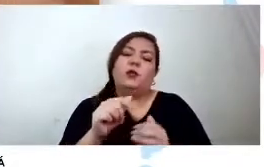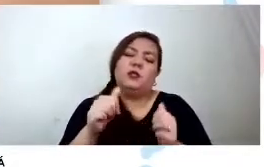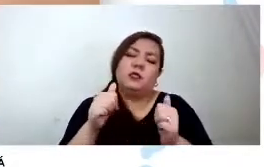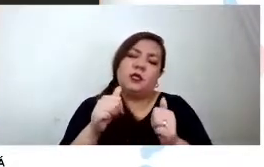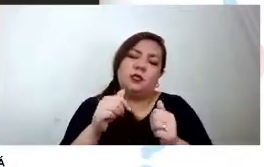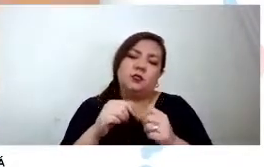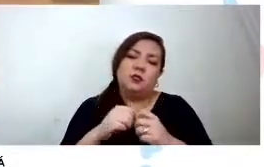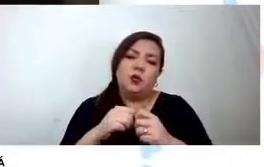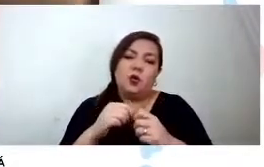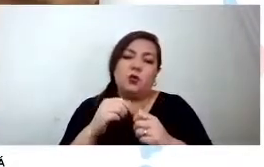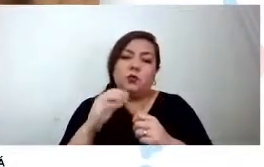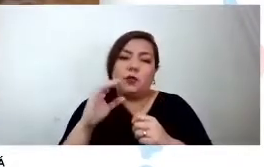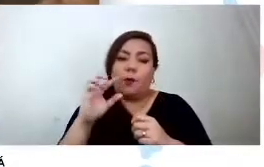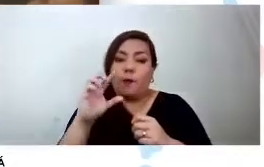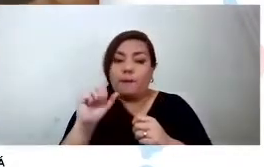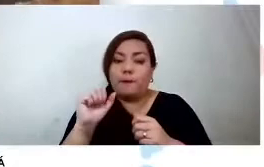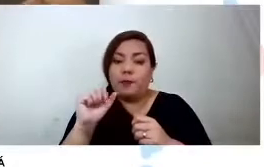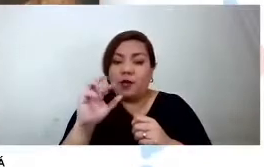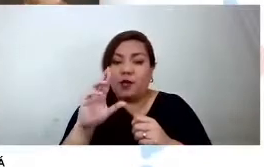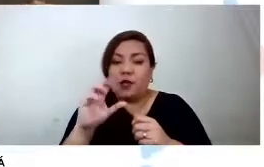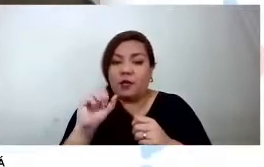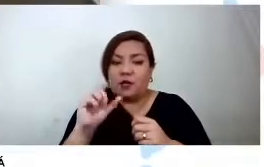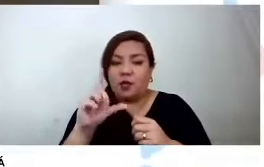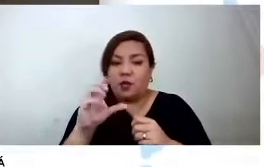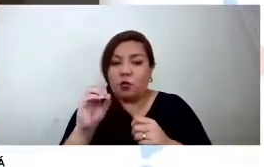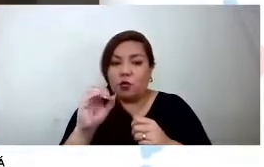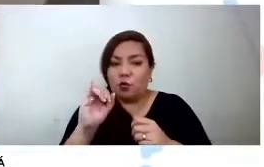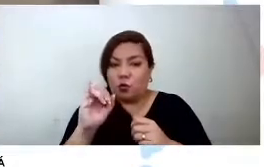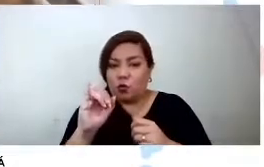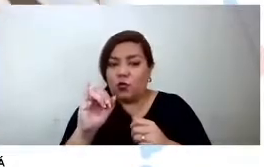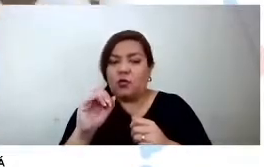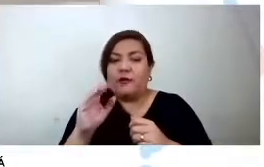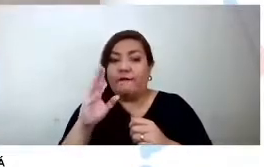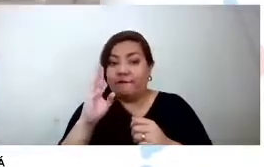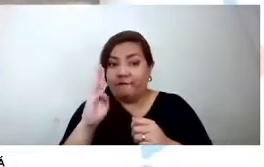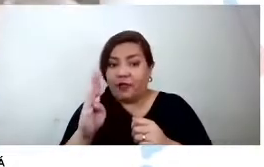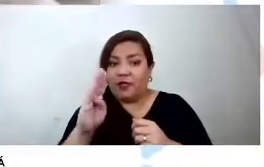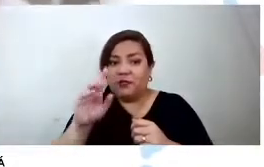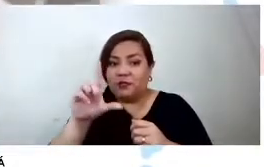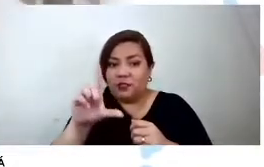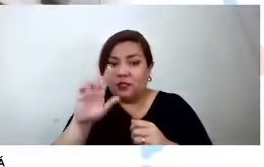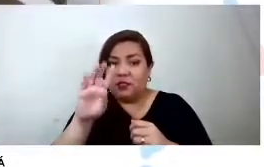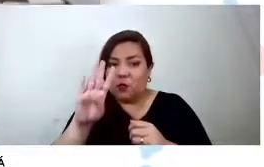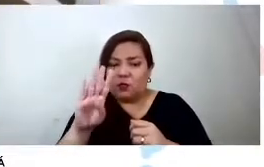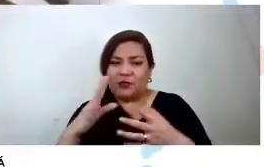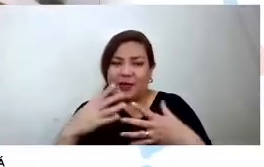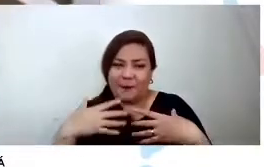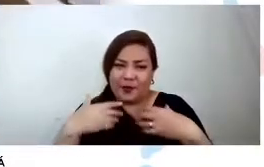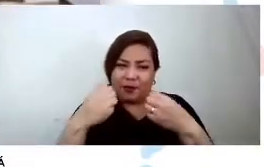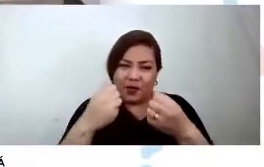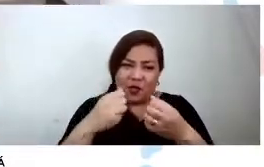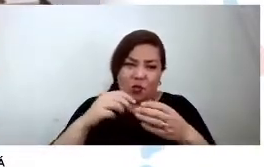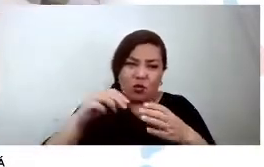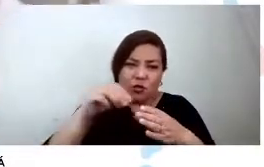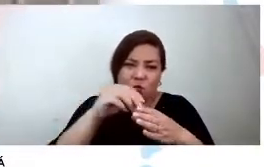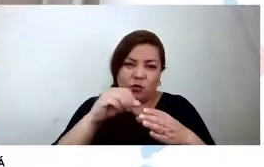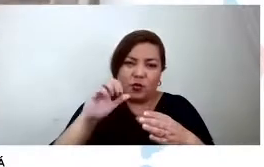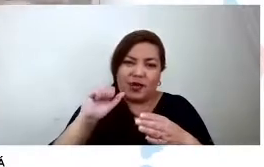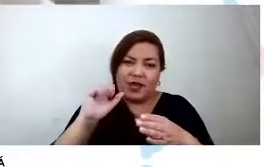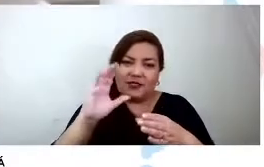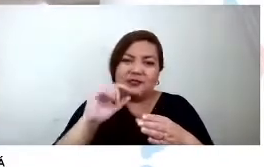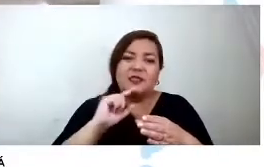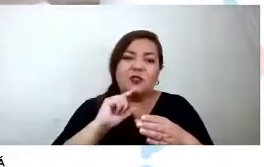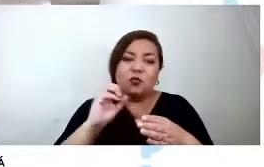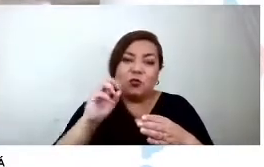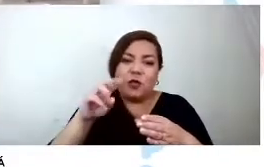usamos el Paraloid B74 y está preparado, diluido en acetona. Para adherir lo utilizamos